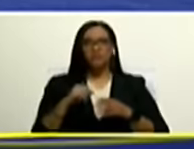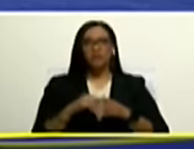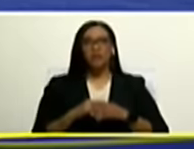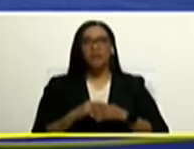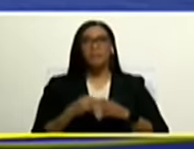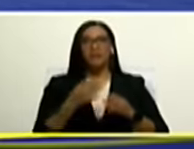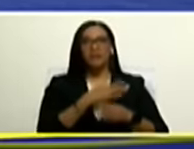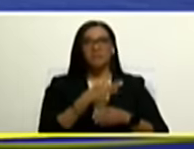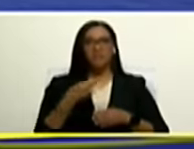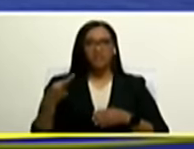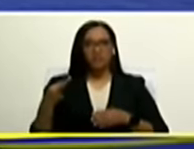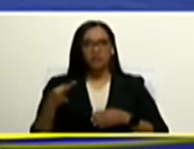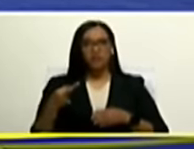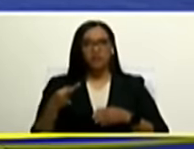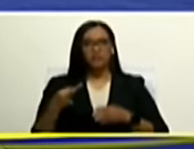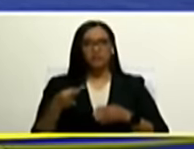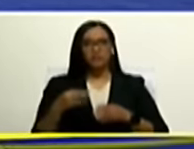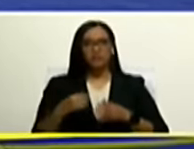para perfeccionarla,